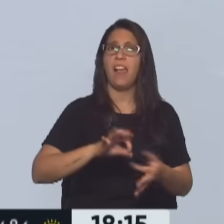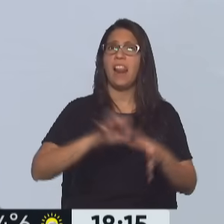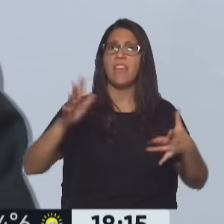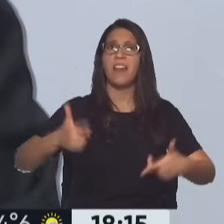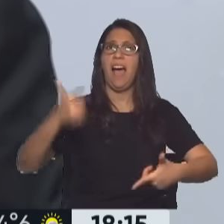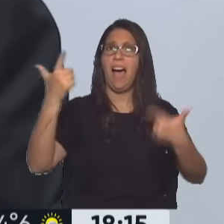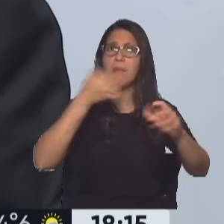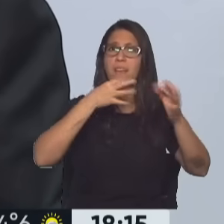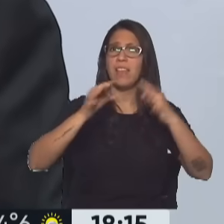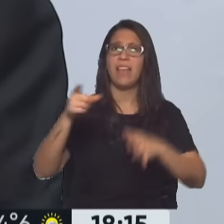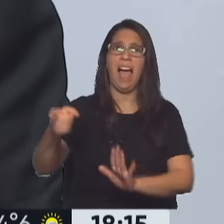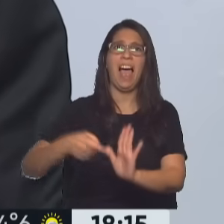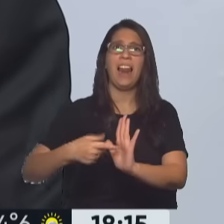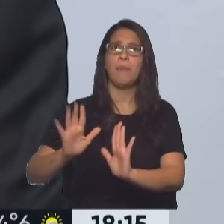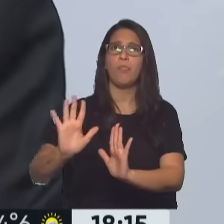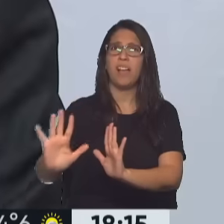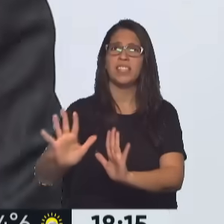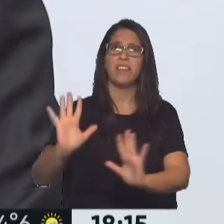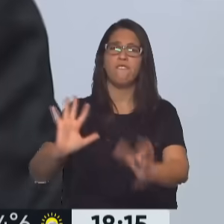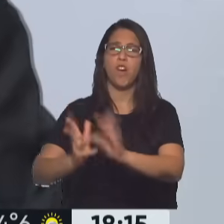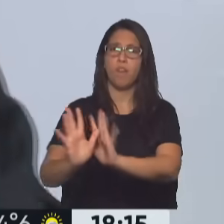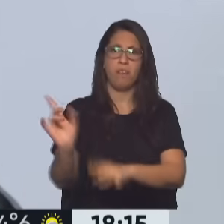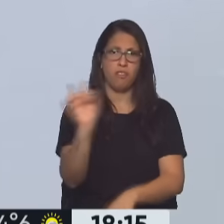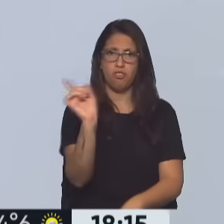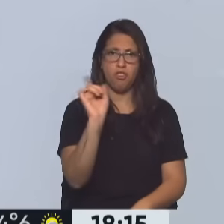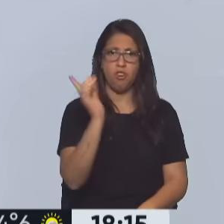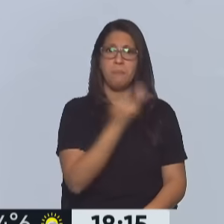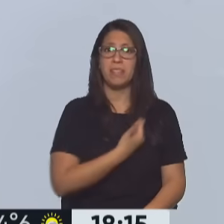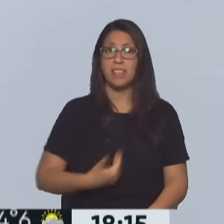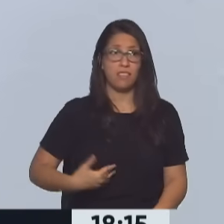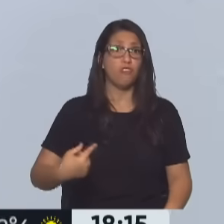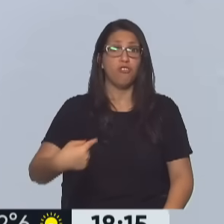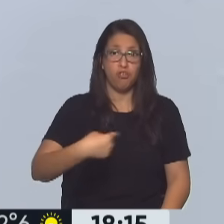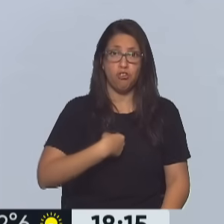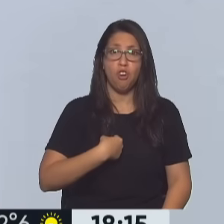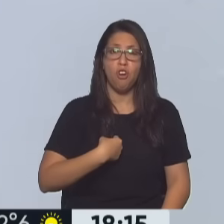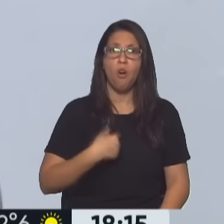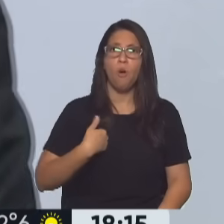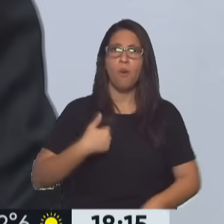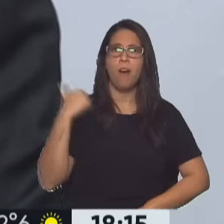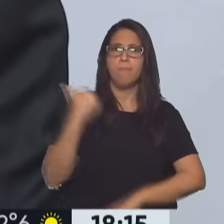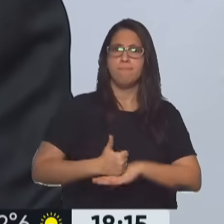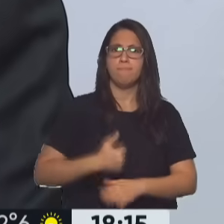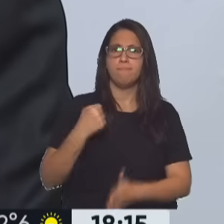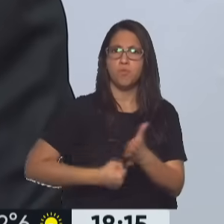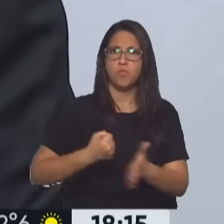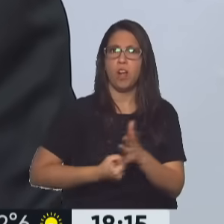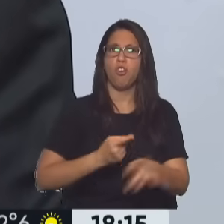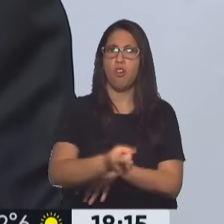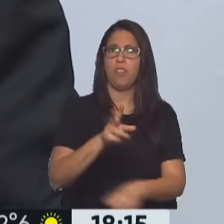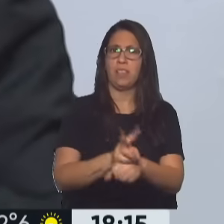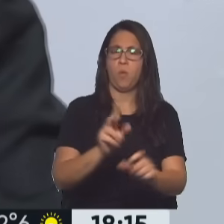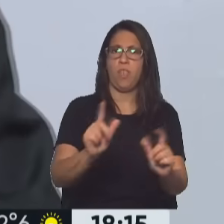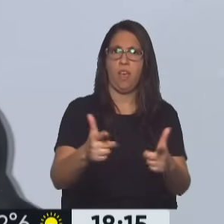de armas sea la regla. La regla es que el presidente, yo, me voy a poner al frente de la lucha contra la